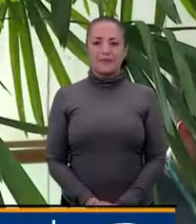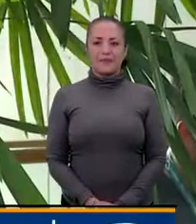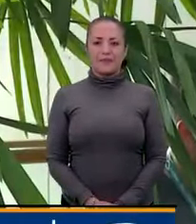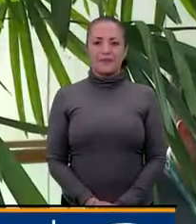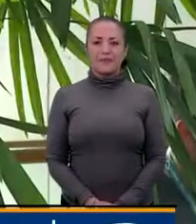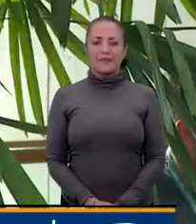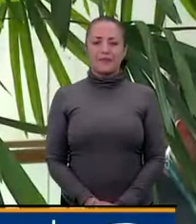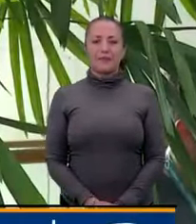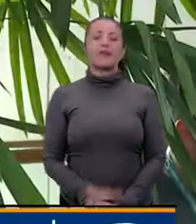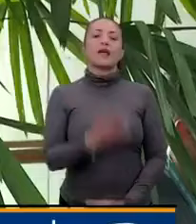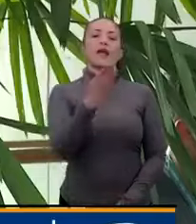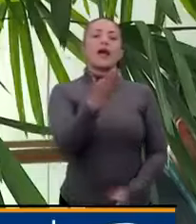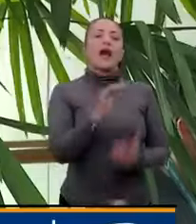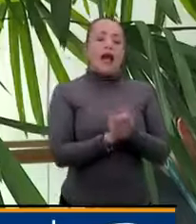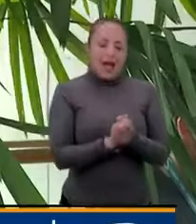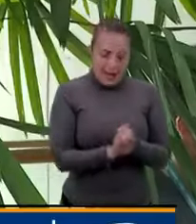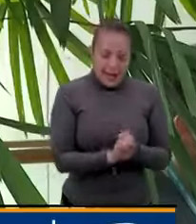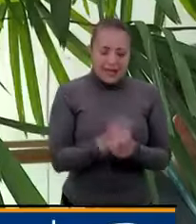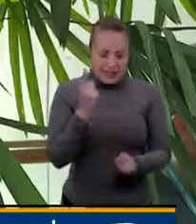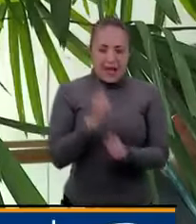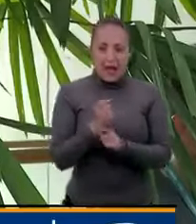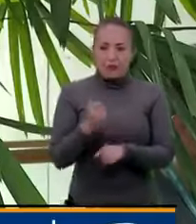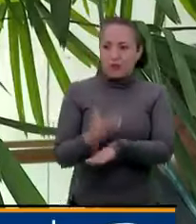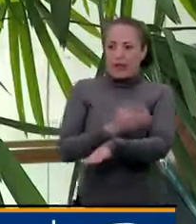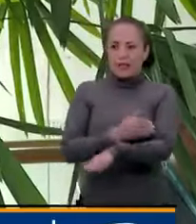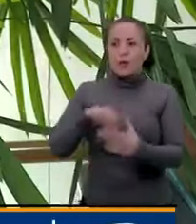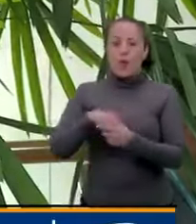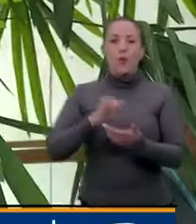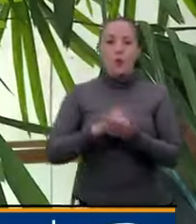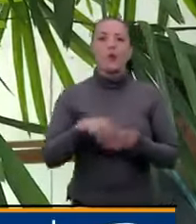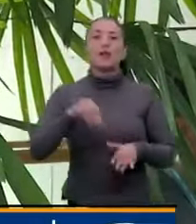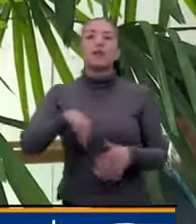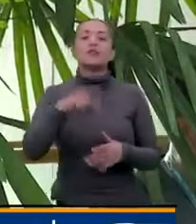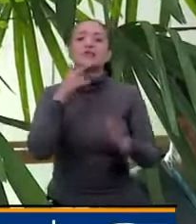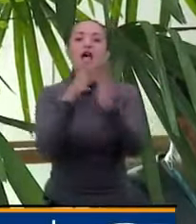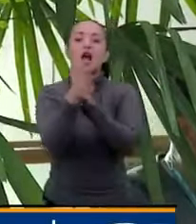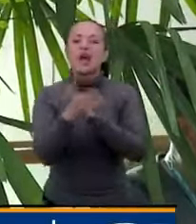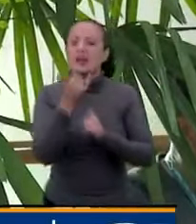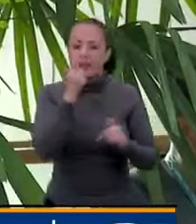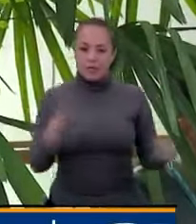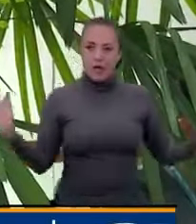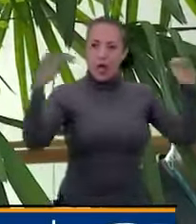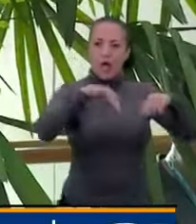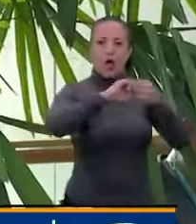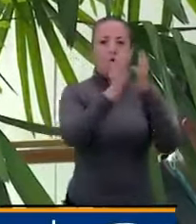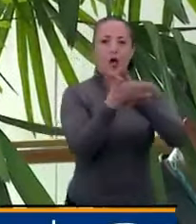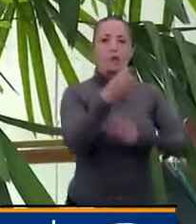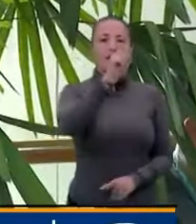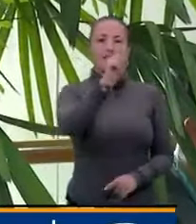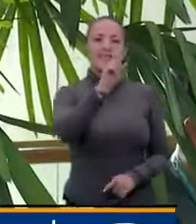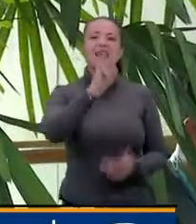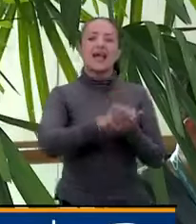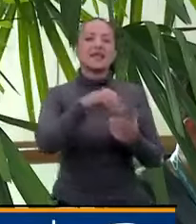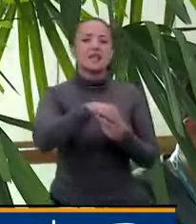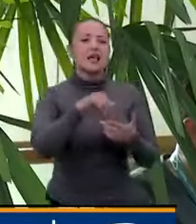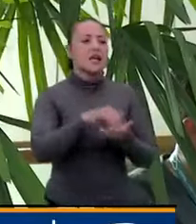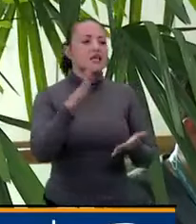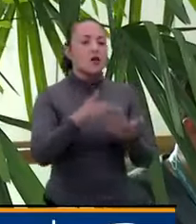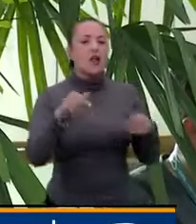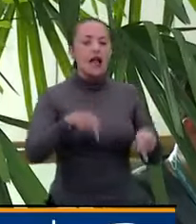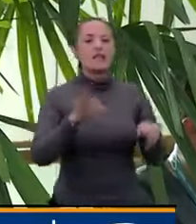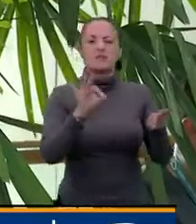Ana Milea, pues lo que acaba de pasar en esta semana de COP16 es lo que pasa tradicionalmente en estas conferencias entre las partes, y es